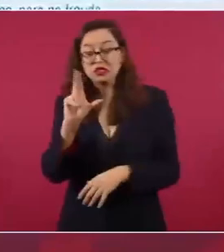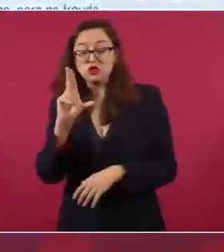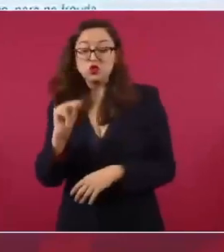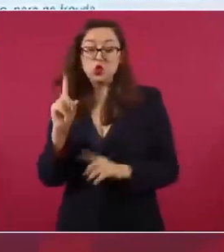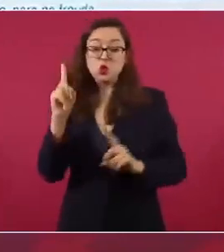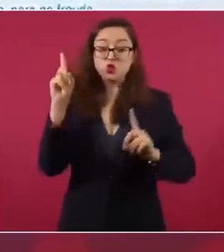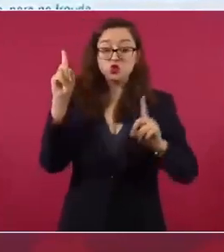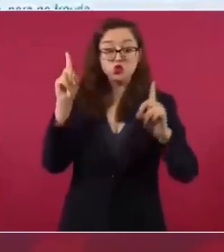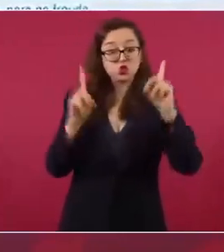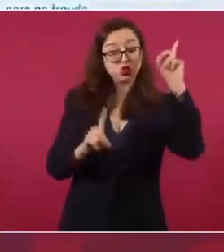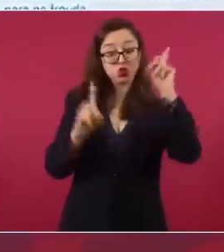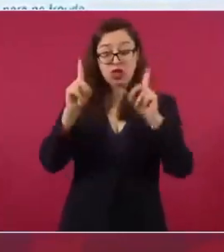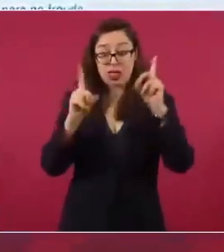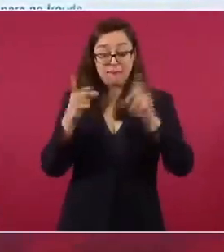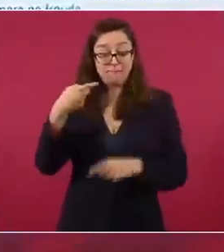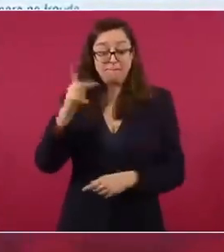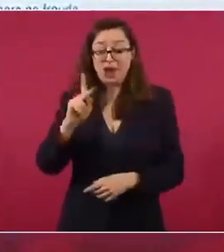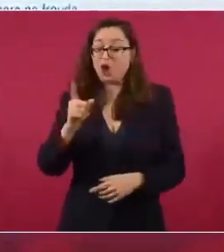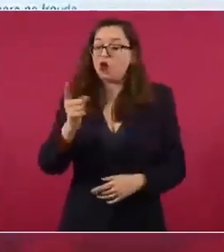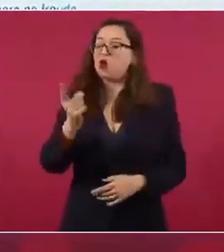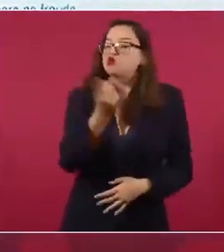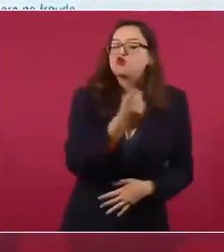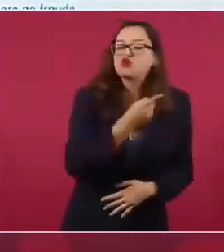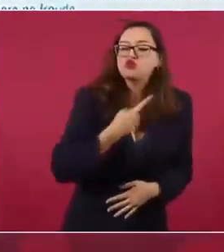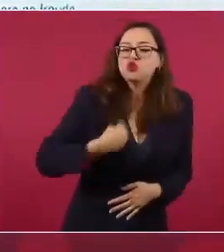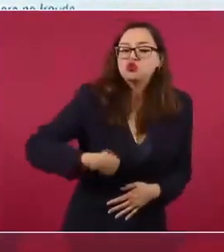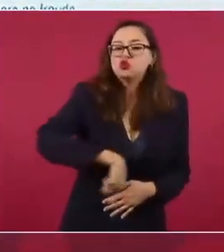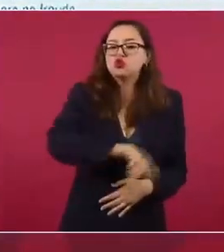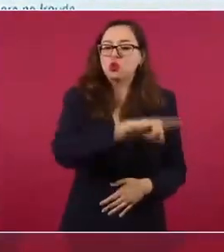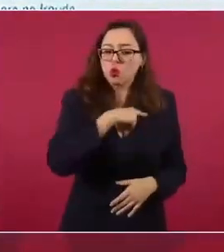Quienes firmamos este documento